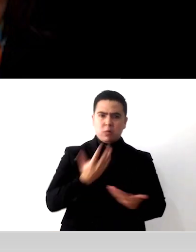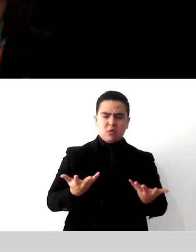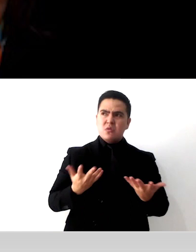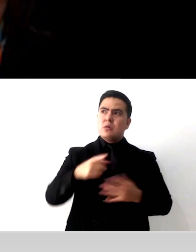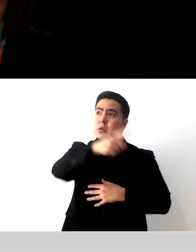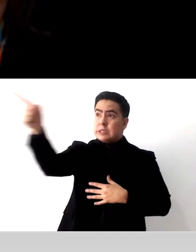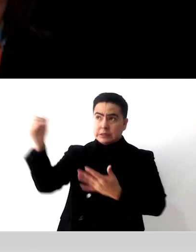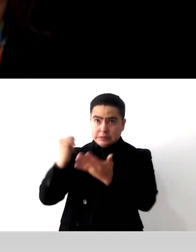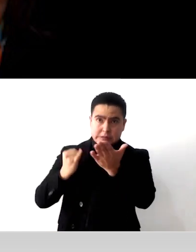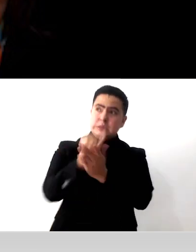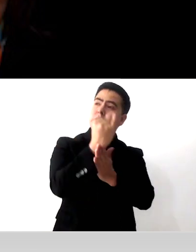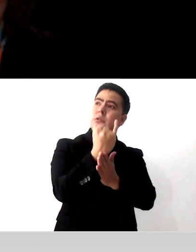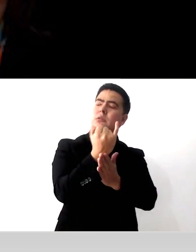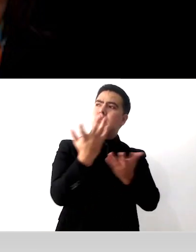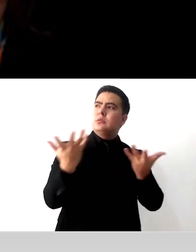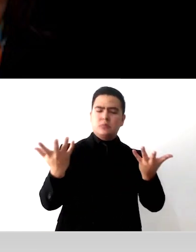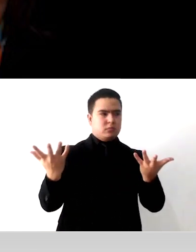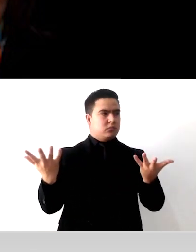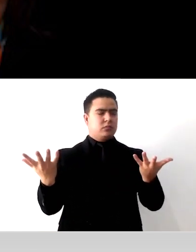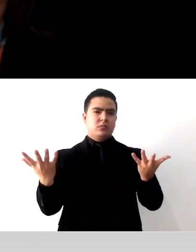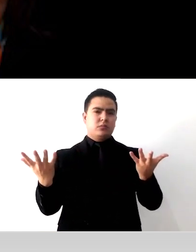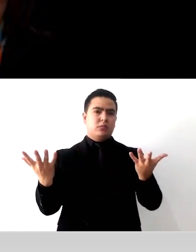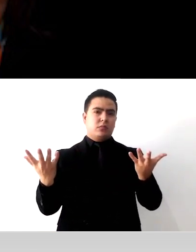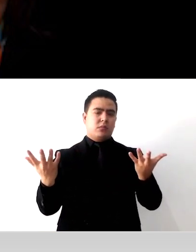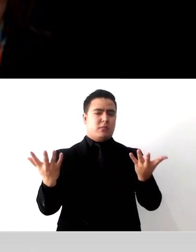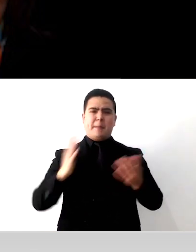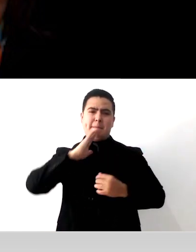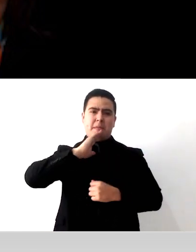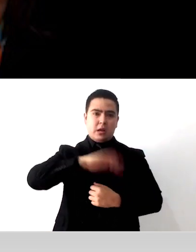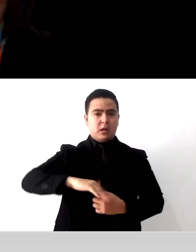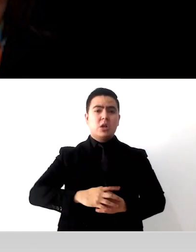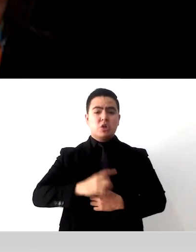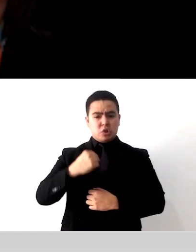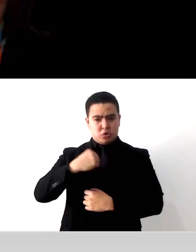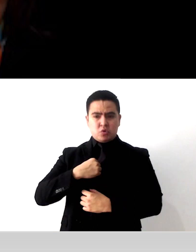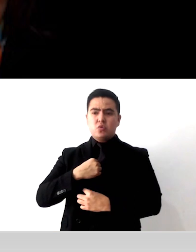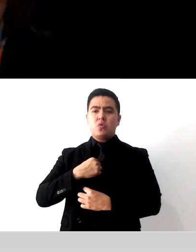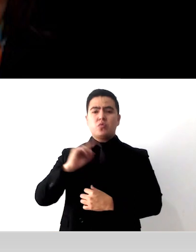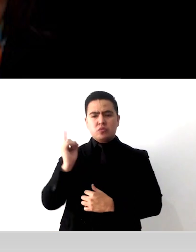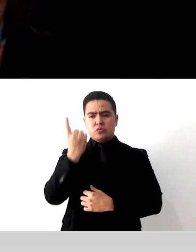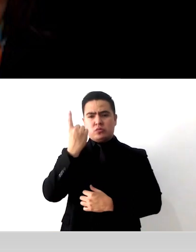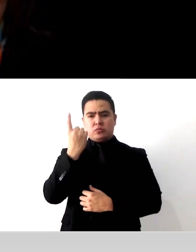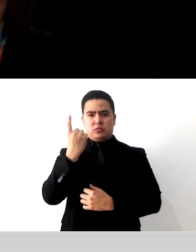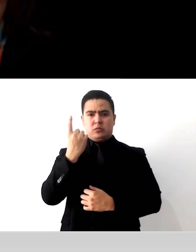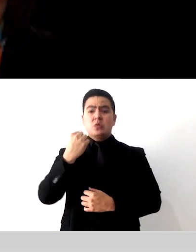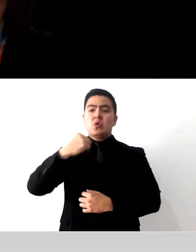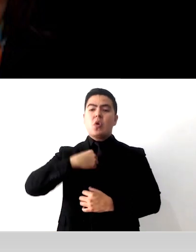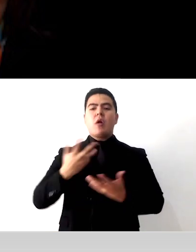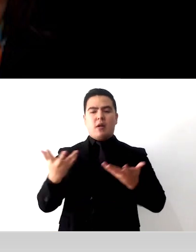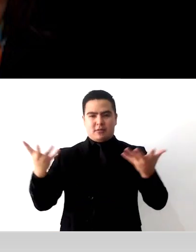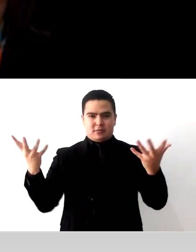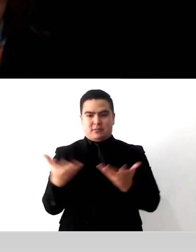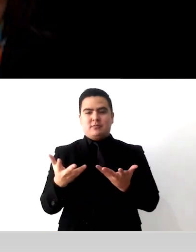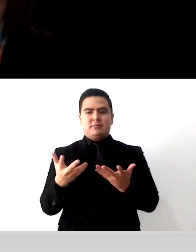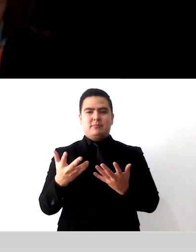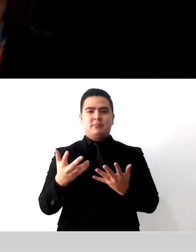encima del derecho personalísimo de la persona a autodefinirse a un derecho colectivo